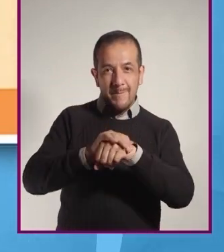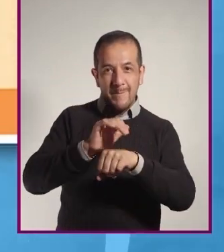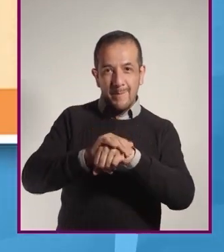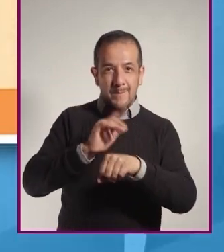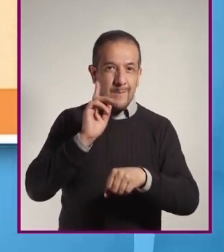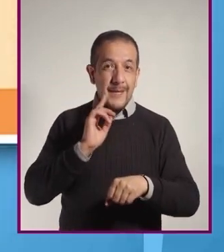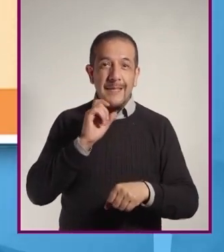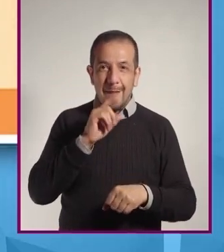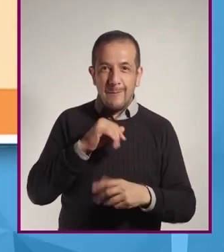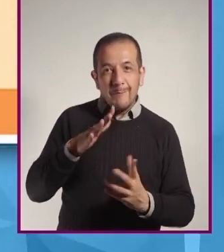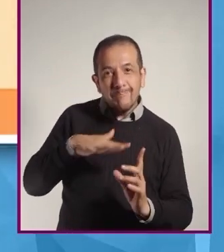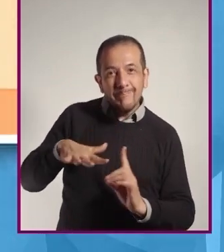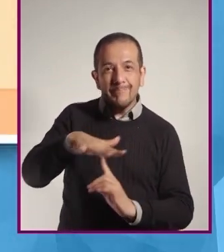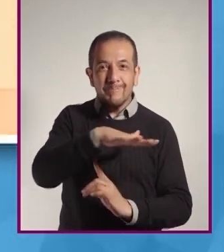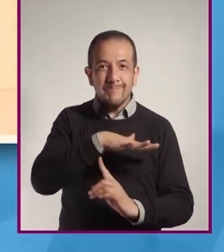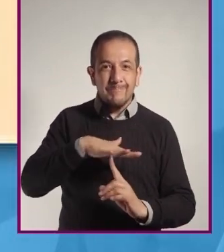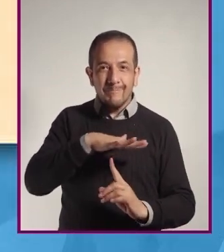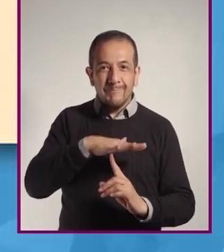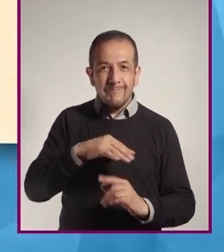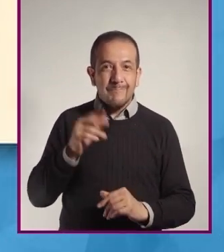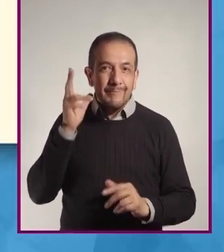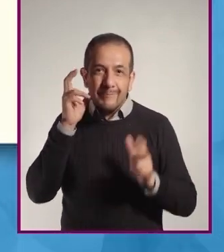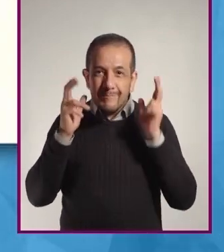me rodea.